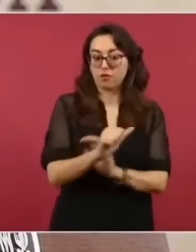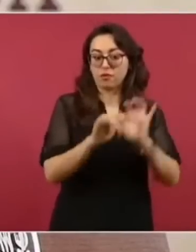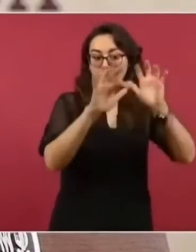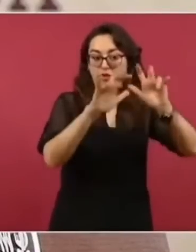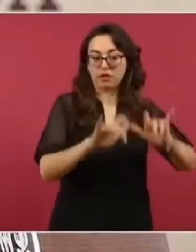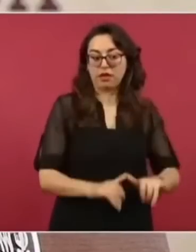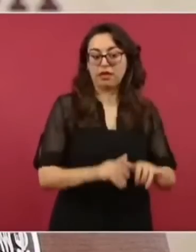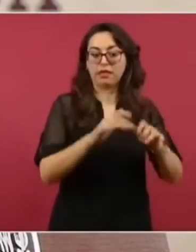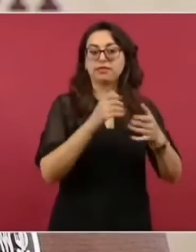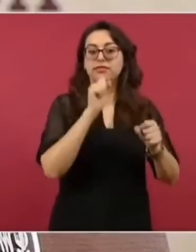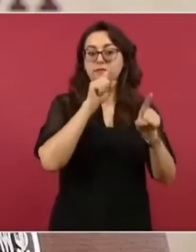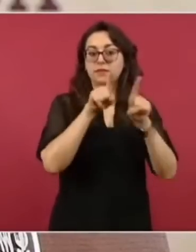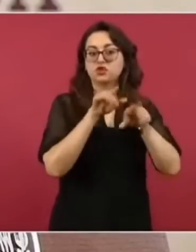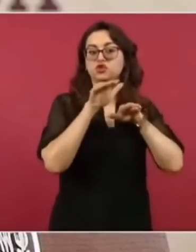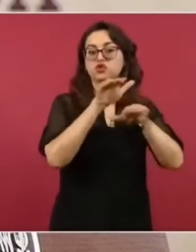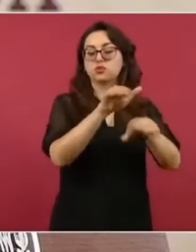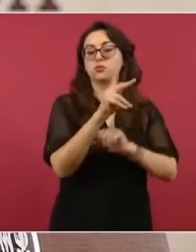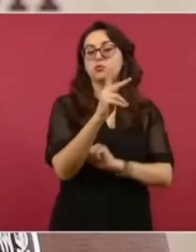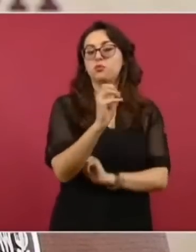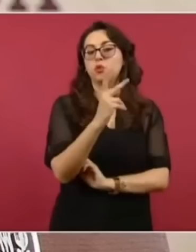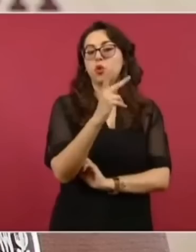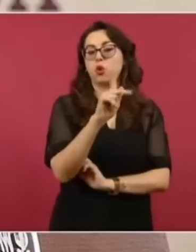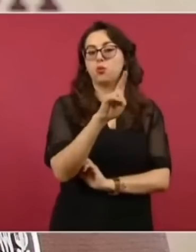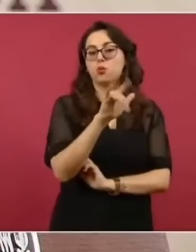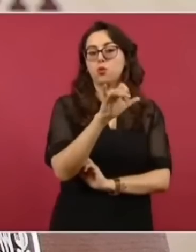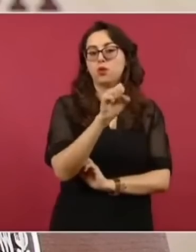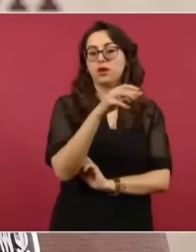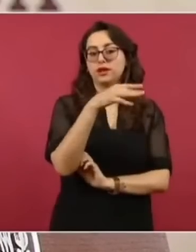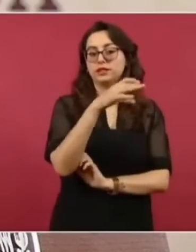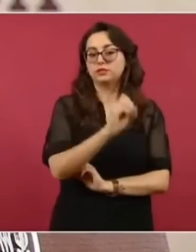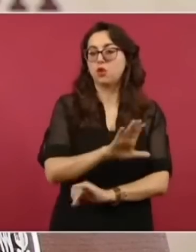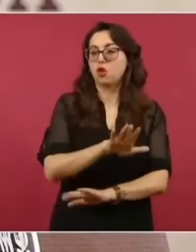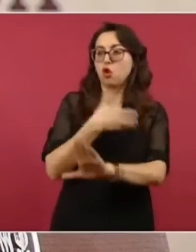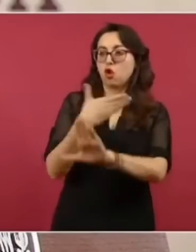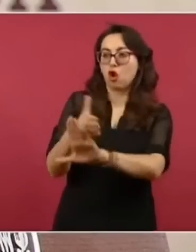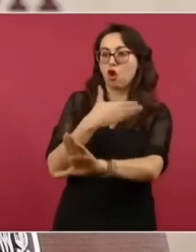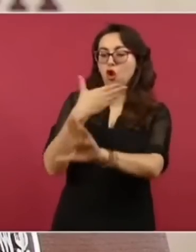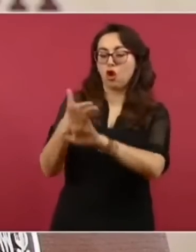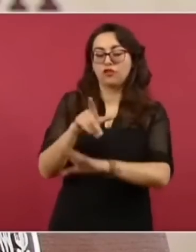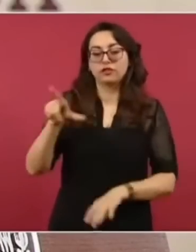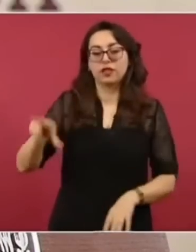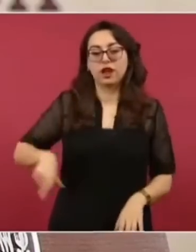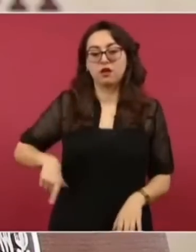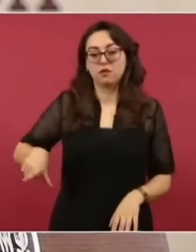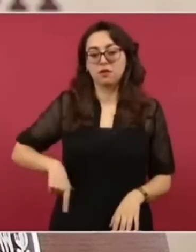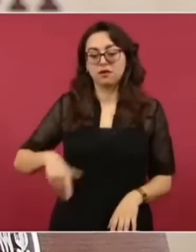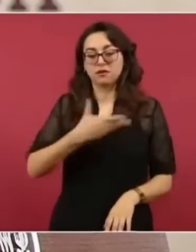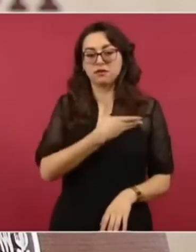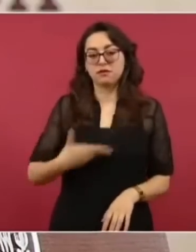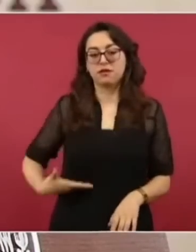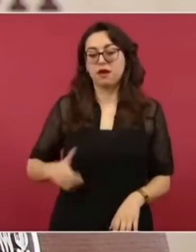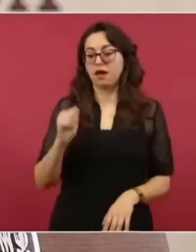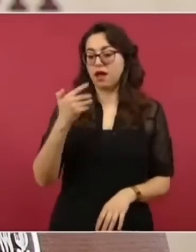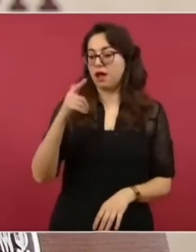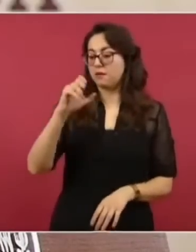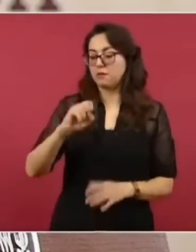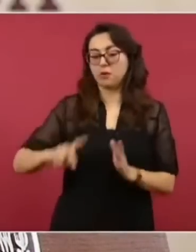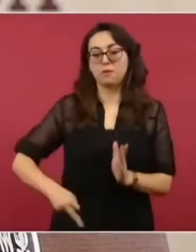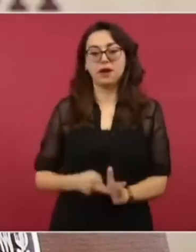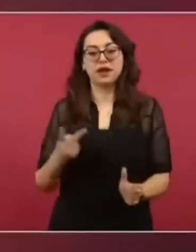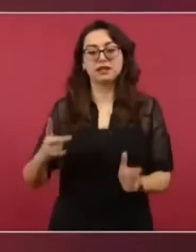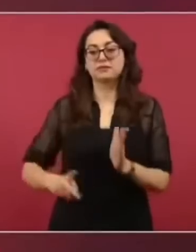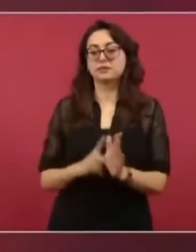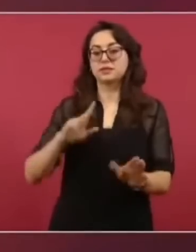Obrador. Desacredita constantemente el trabajo del Gabinete de Seguridad y, por cierto, fue uno de los que compartió